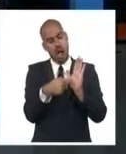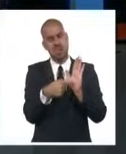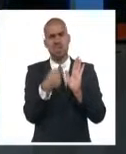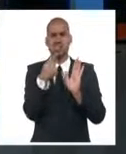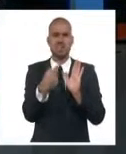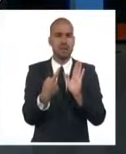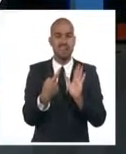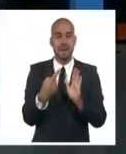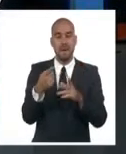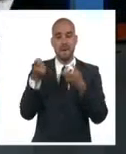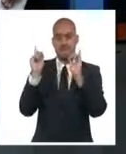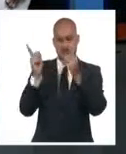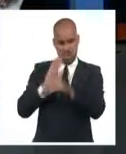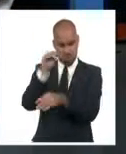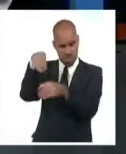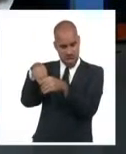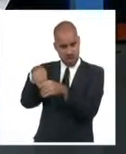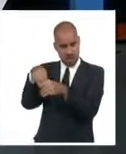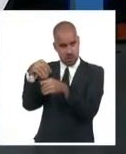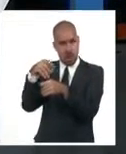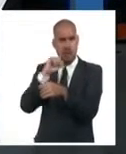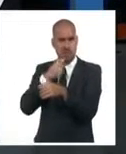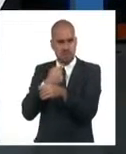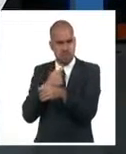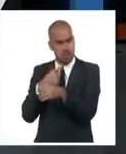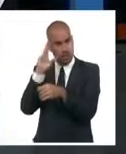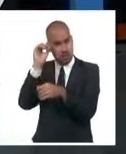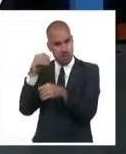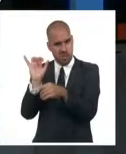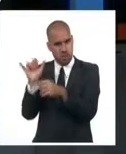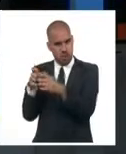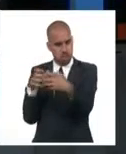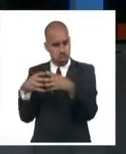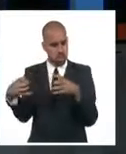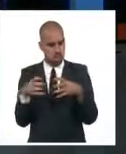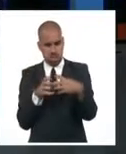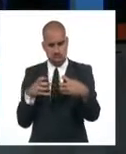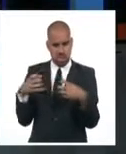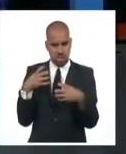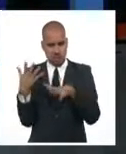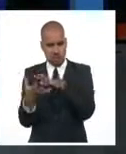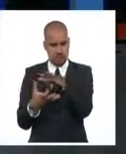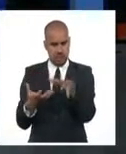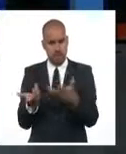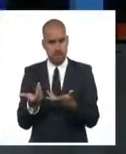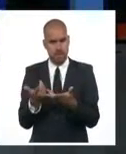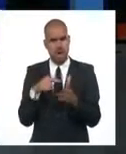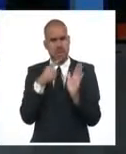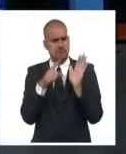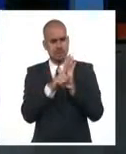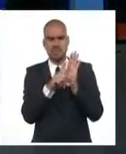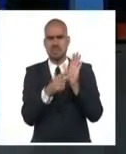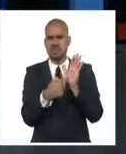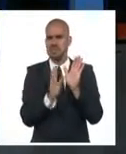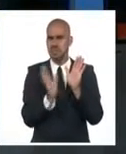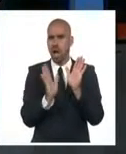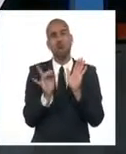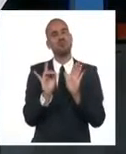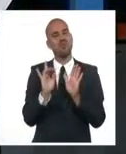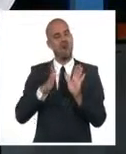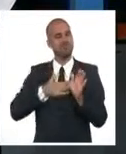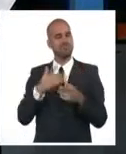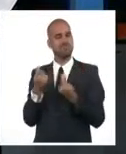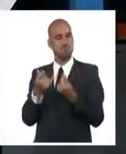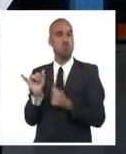a los políticos estadounidenses en todos los niveles. Pero no se trata solo, como hemos dicho, de una cuestión legal, también es económica. El lado